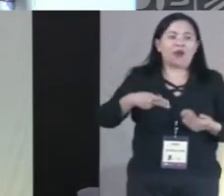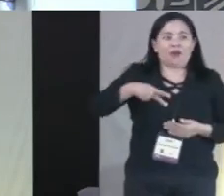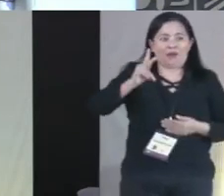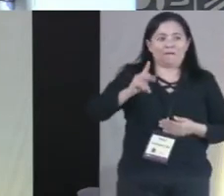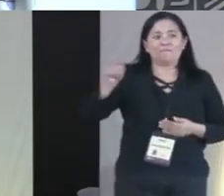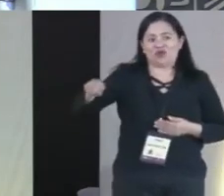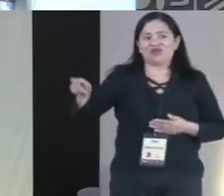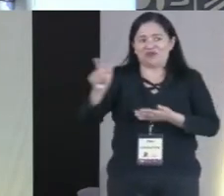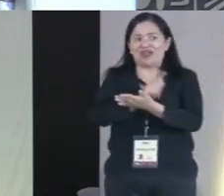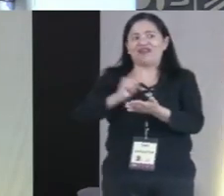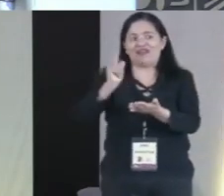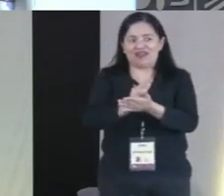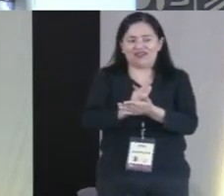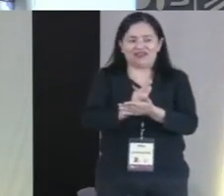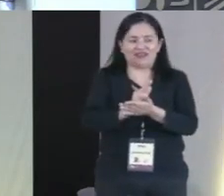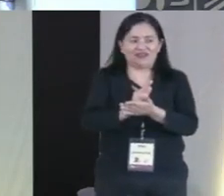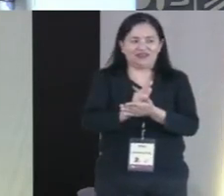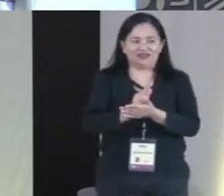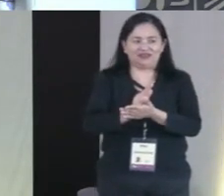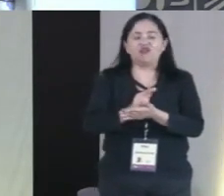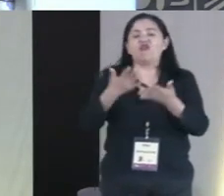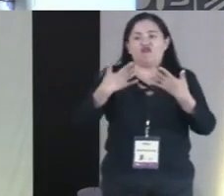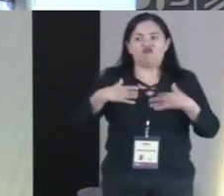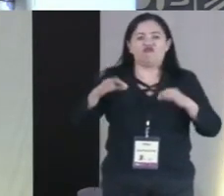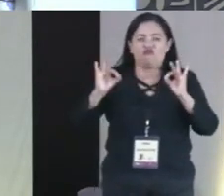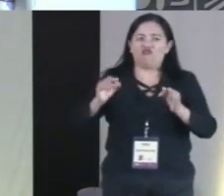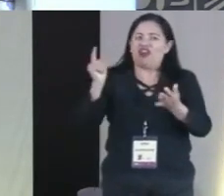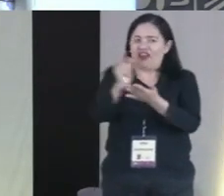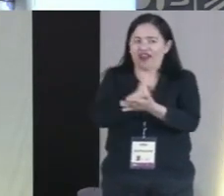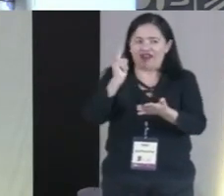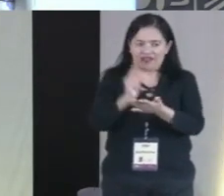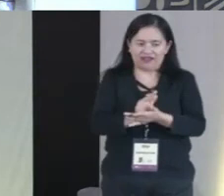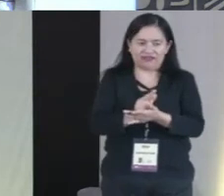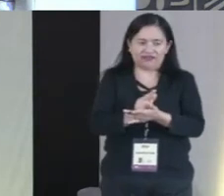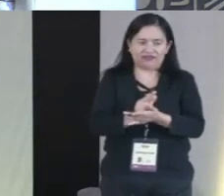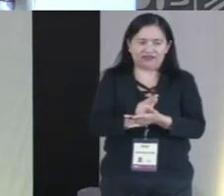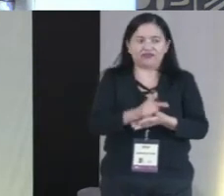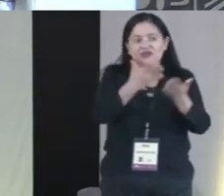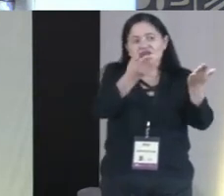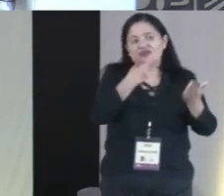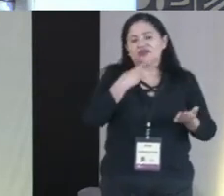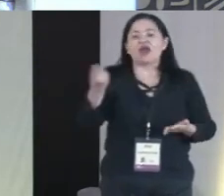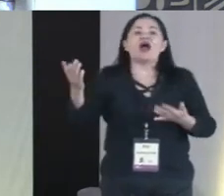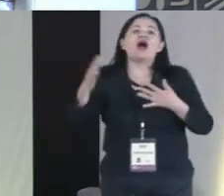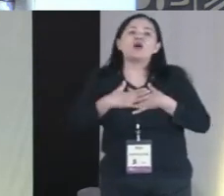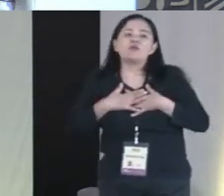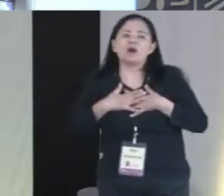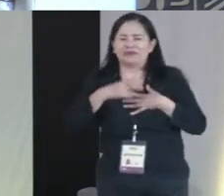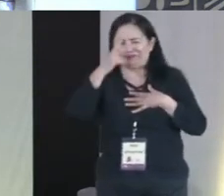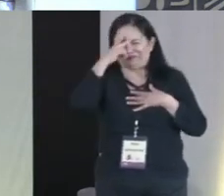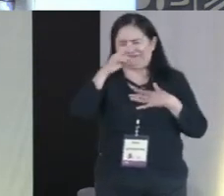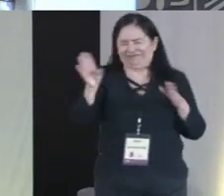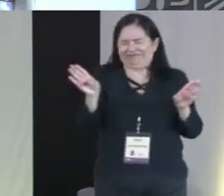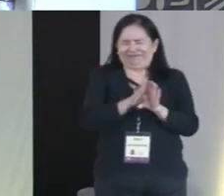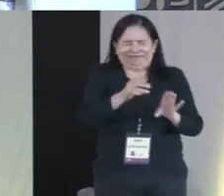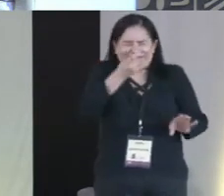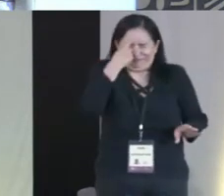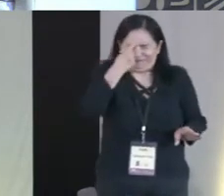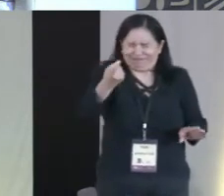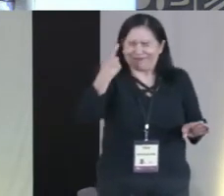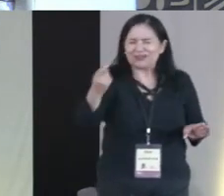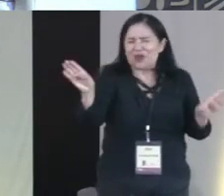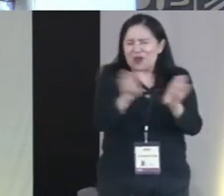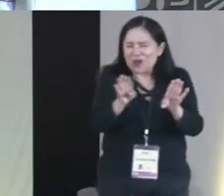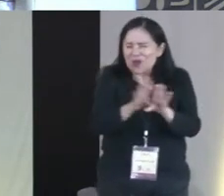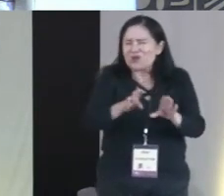en su época había leyes que él violó, fundamentales. Usted dice, amaba a México. Pues, ¿cómo iba a amar a México?